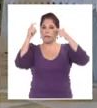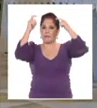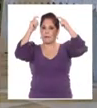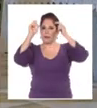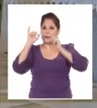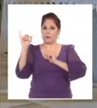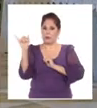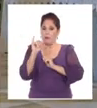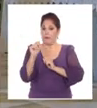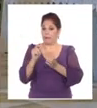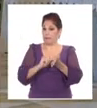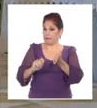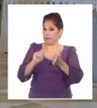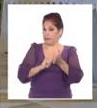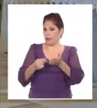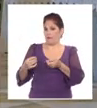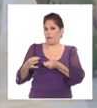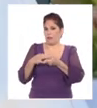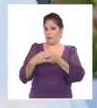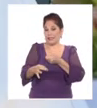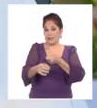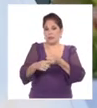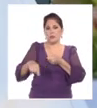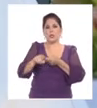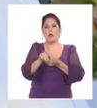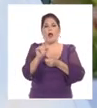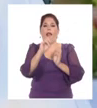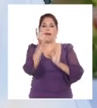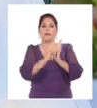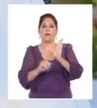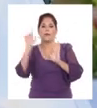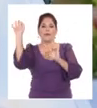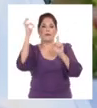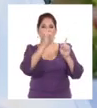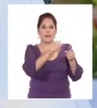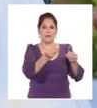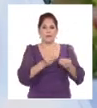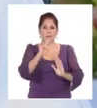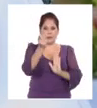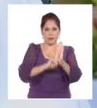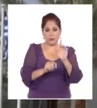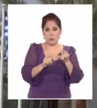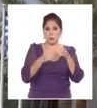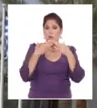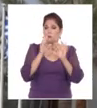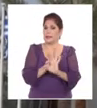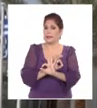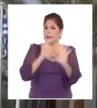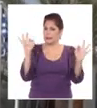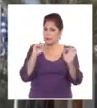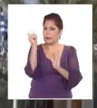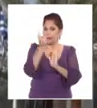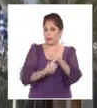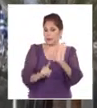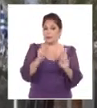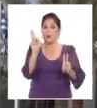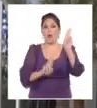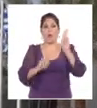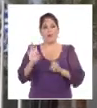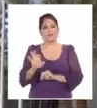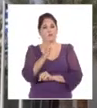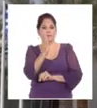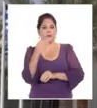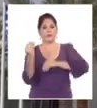en agenda el financiamiento a la transición hacia energías limpias y el primer balance global sobre la implementación del acuerdo de París sobre